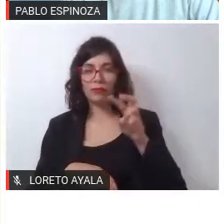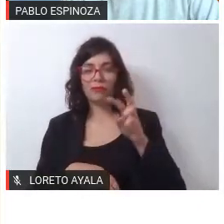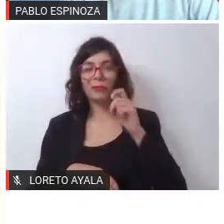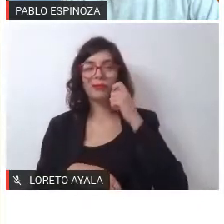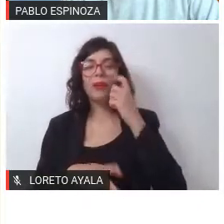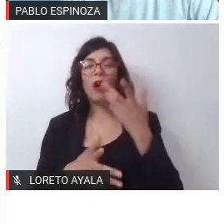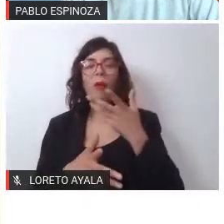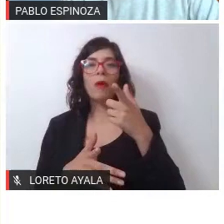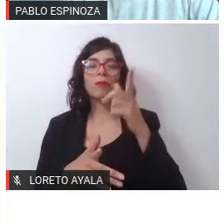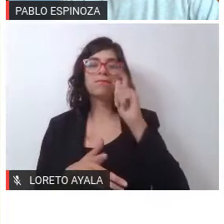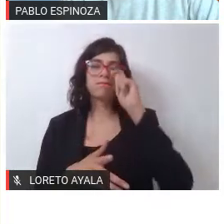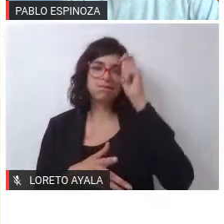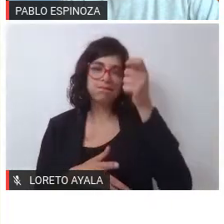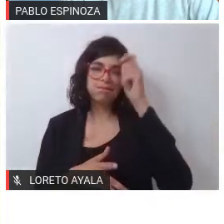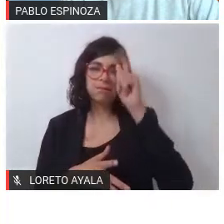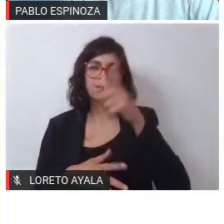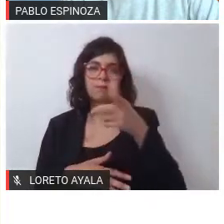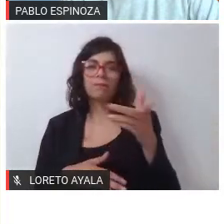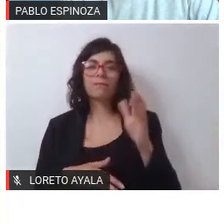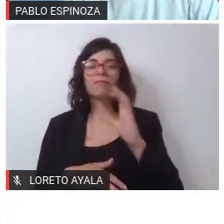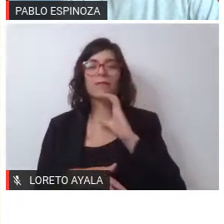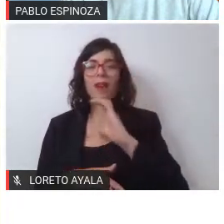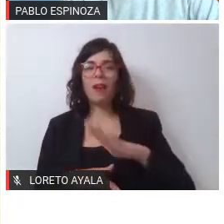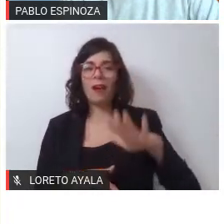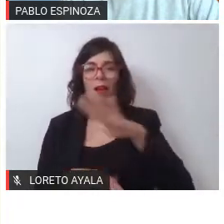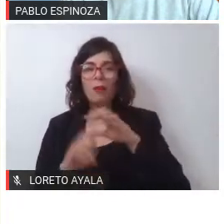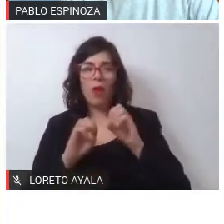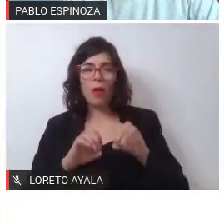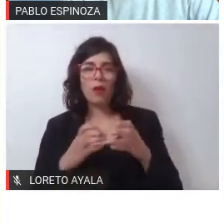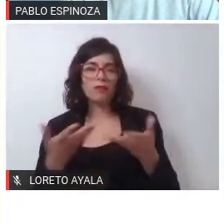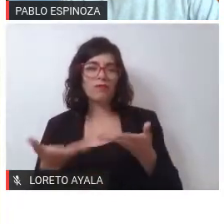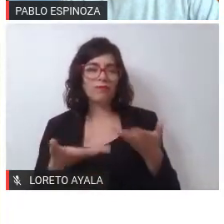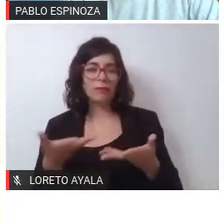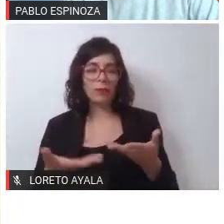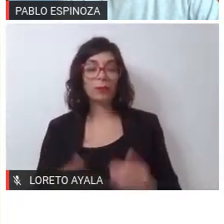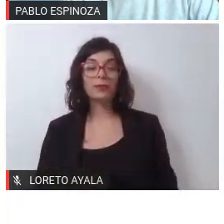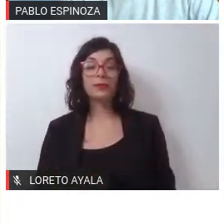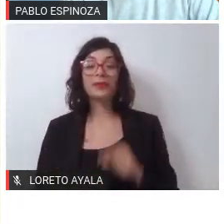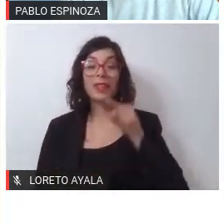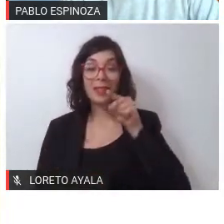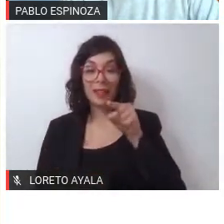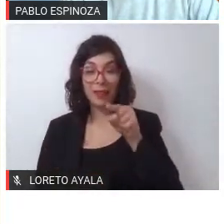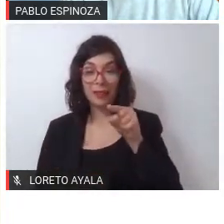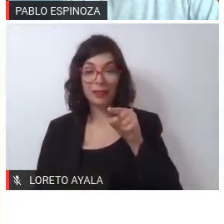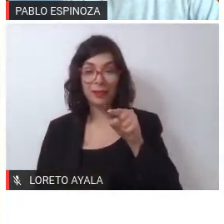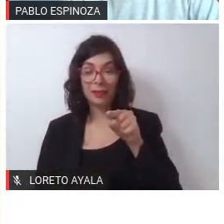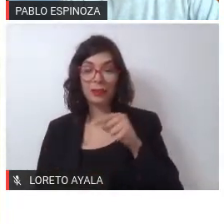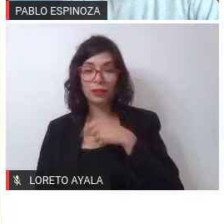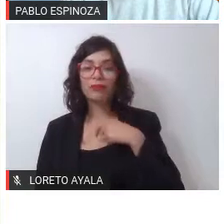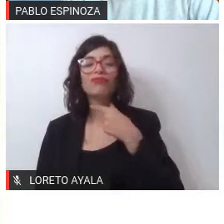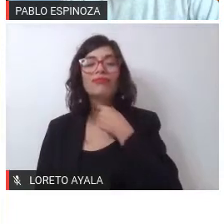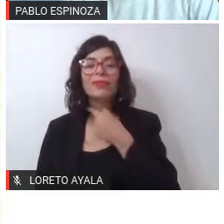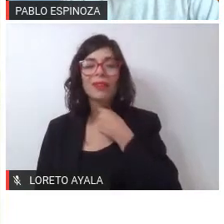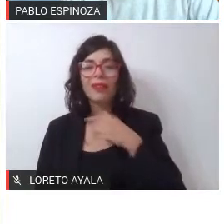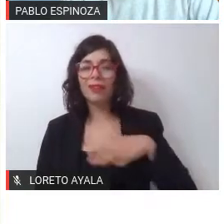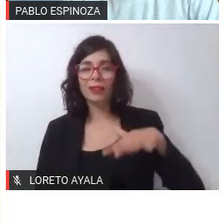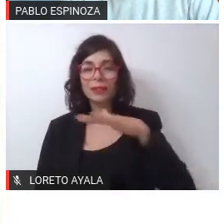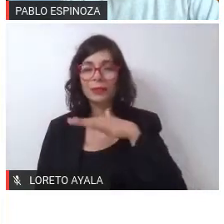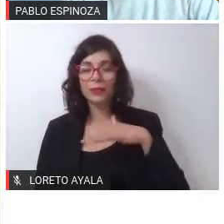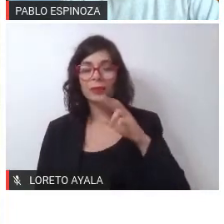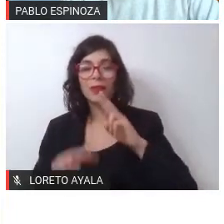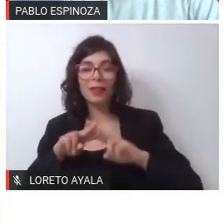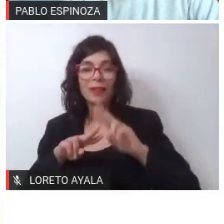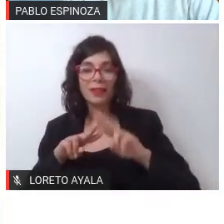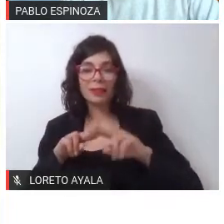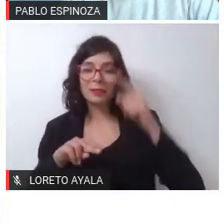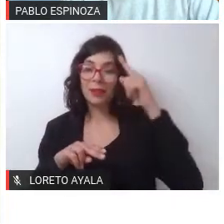rural, lo que me tiene súper contento, Pablo. ¿Ya? Así que esa es la expectativa que quiero generar de